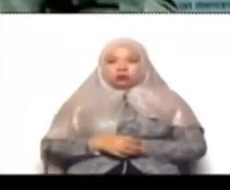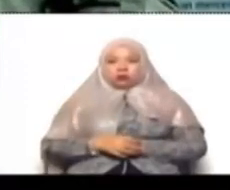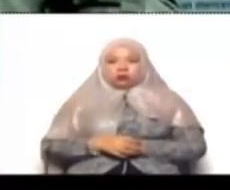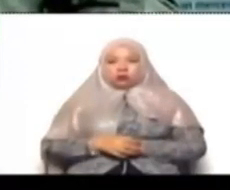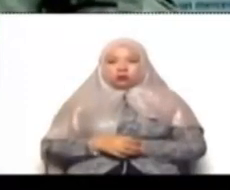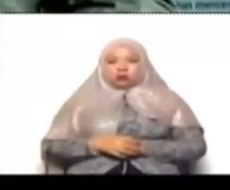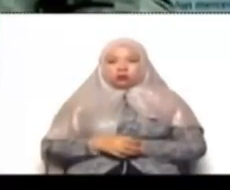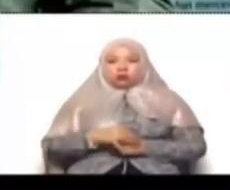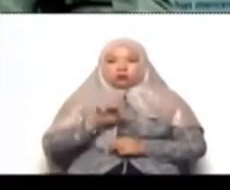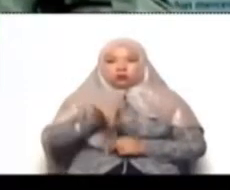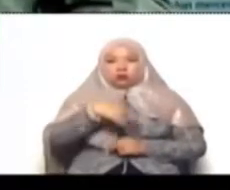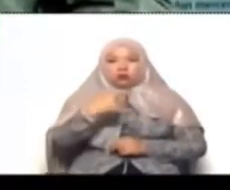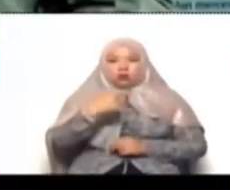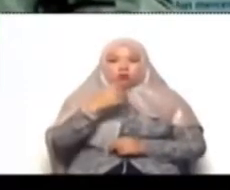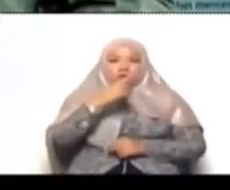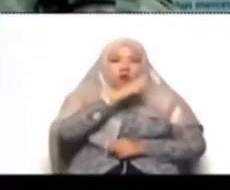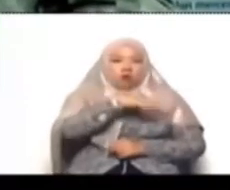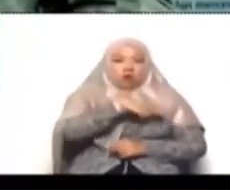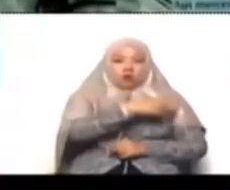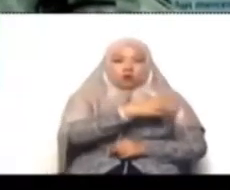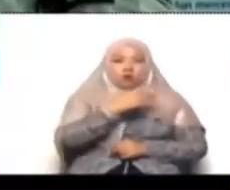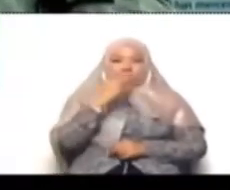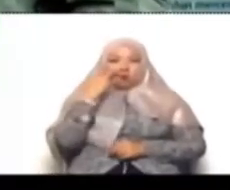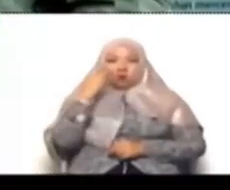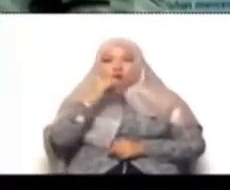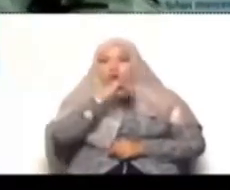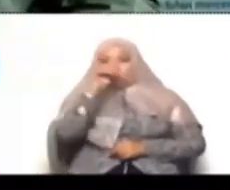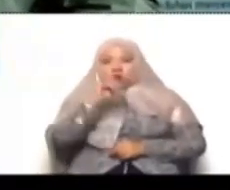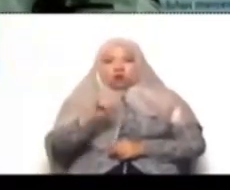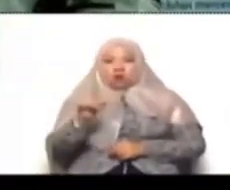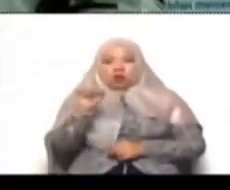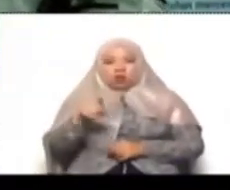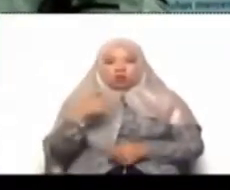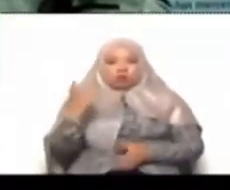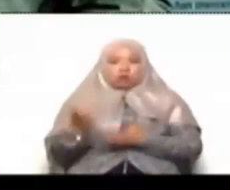del oncológico de San Francisco, allá en el Zulia, fue provocado.